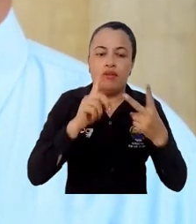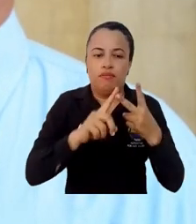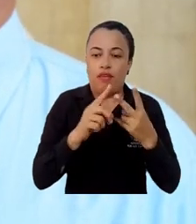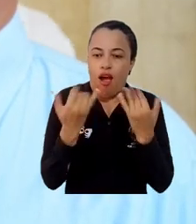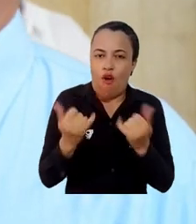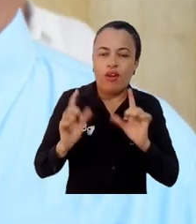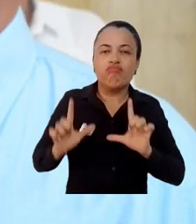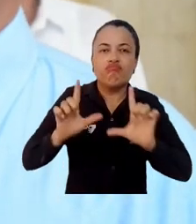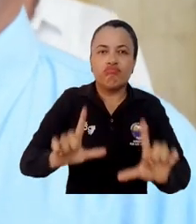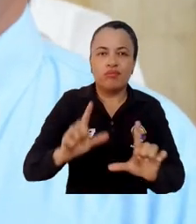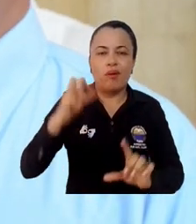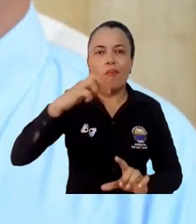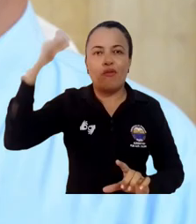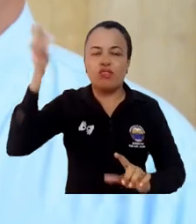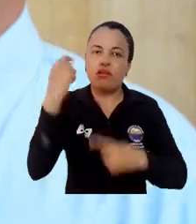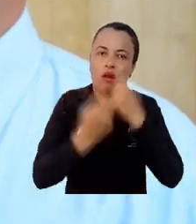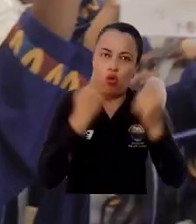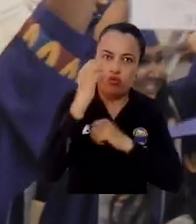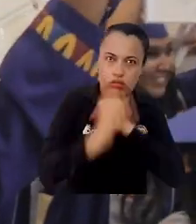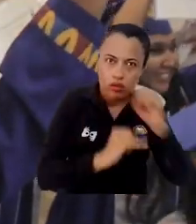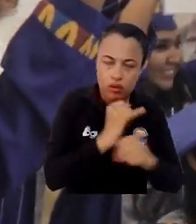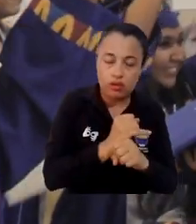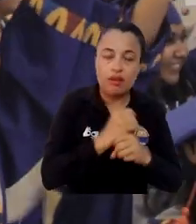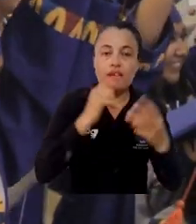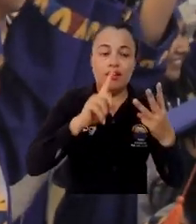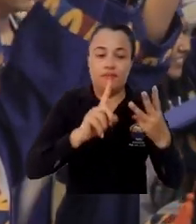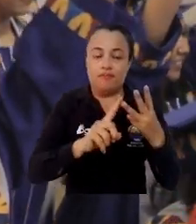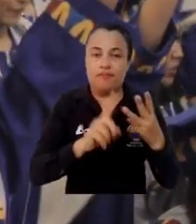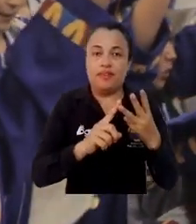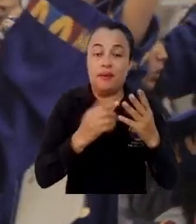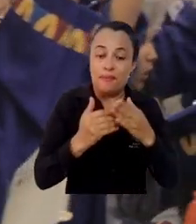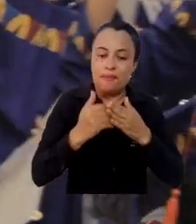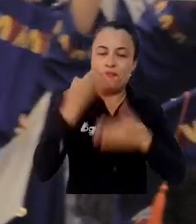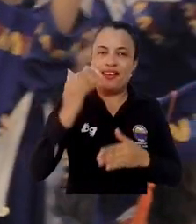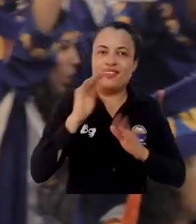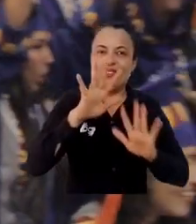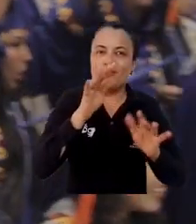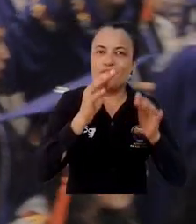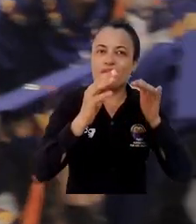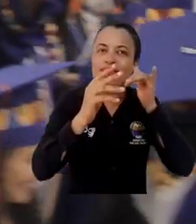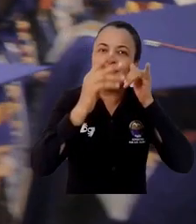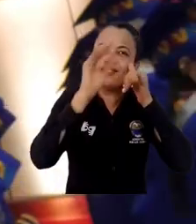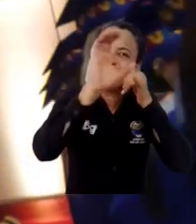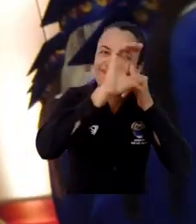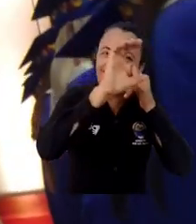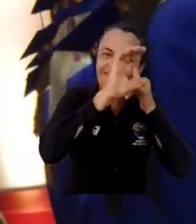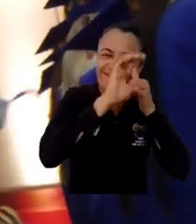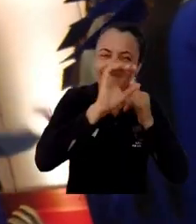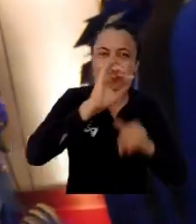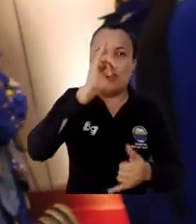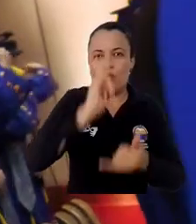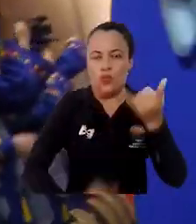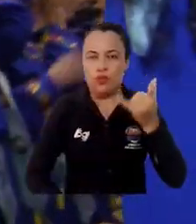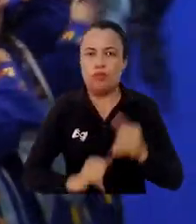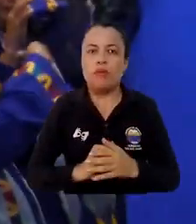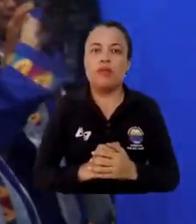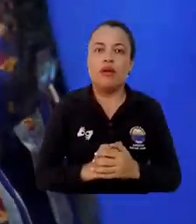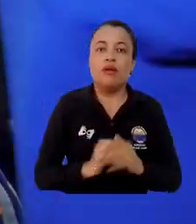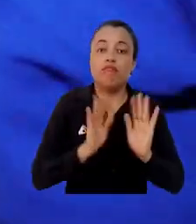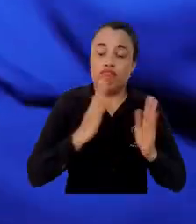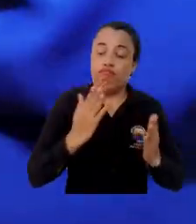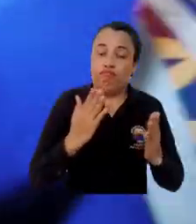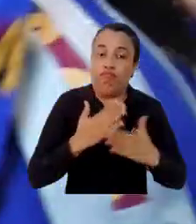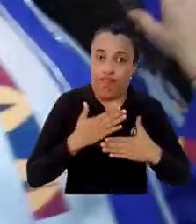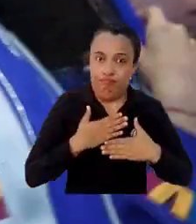como profesional en negocios e inicia la carrera de ingeniería de sistema, el menor. Para mí, la universidad nos